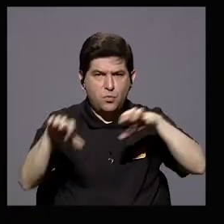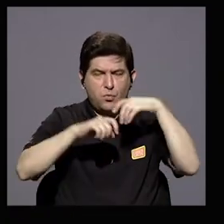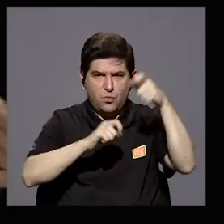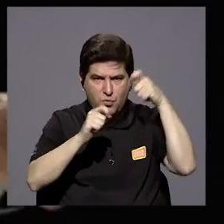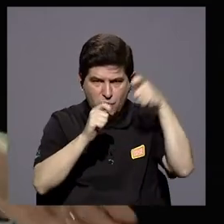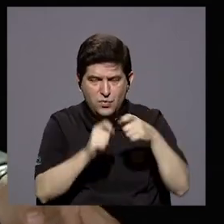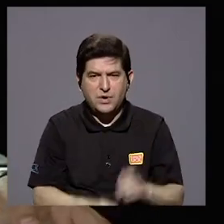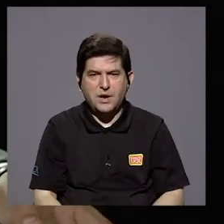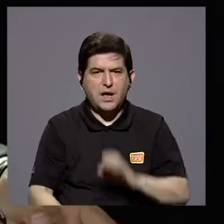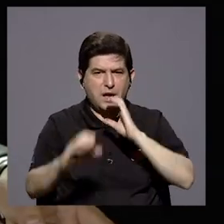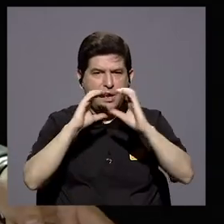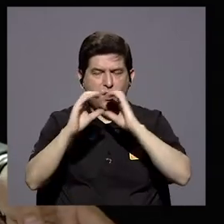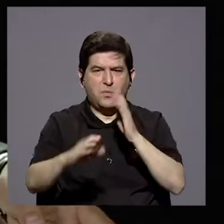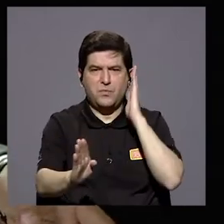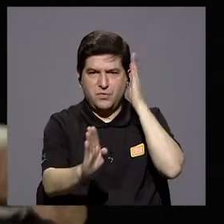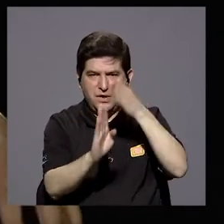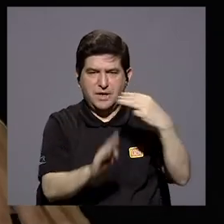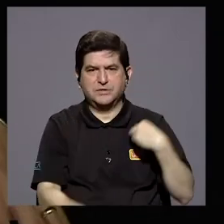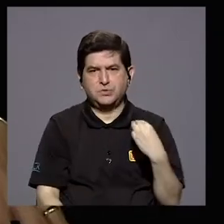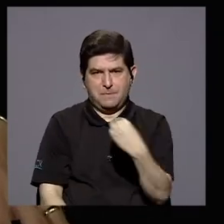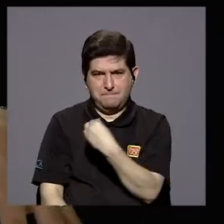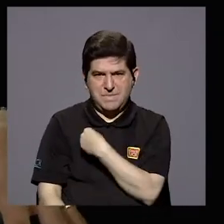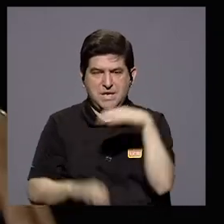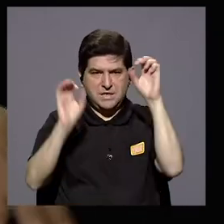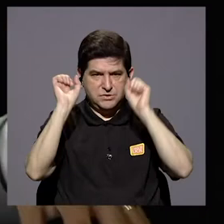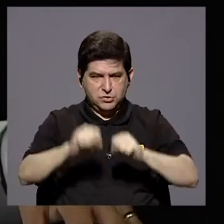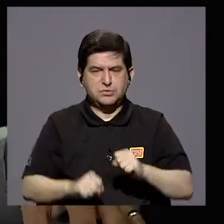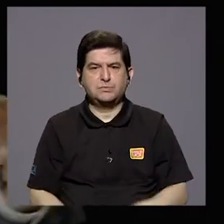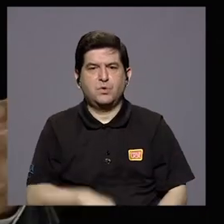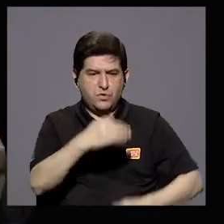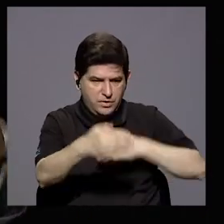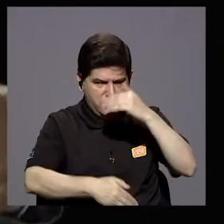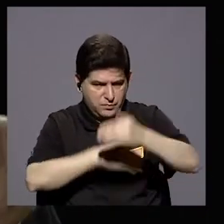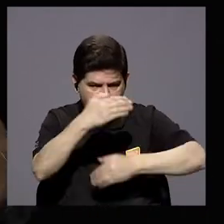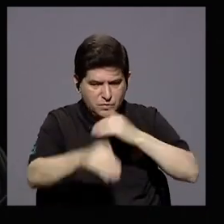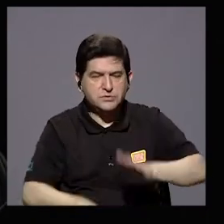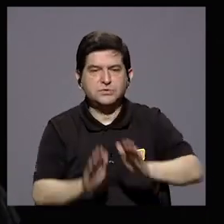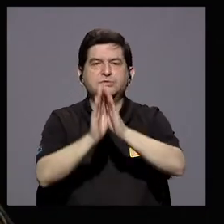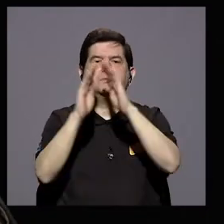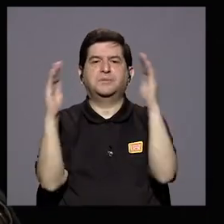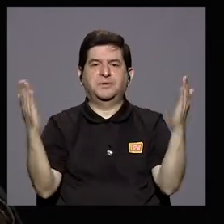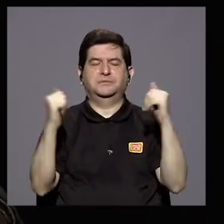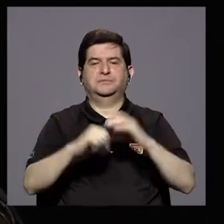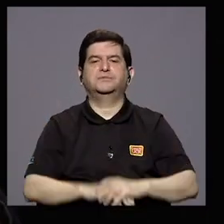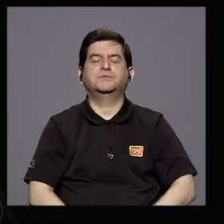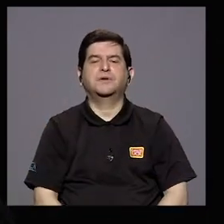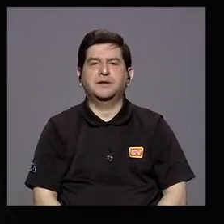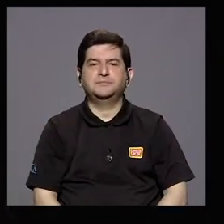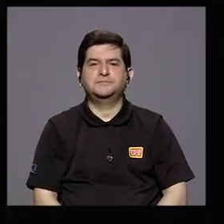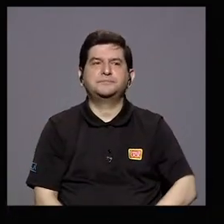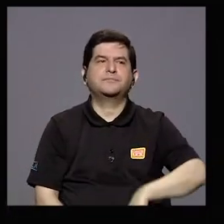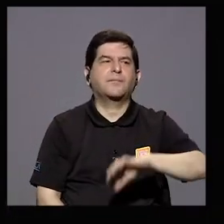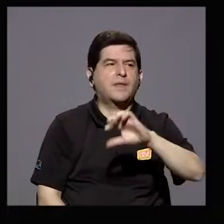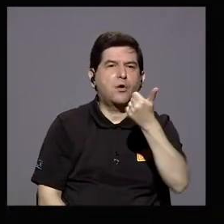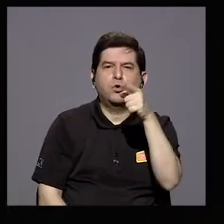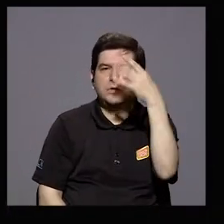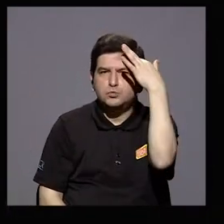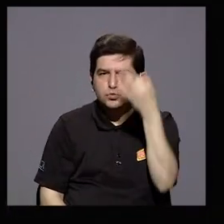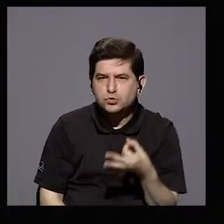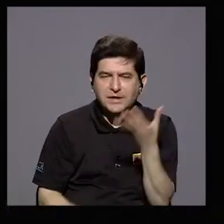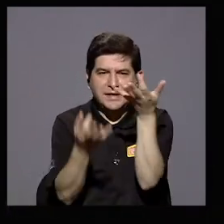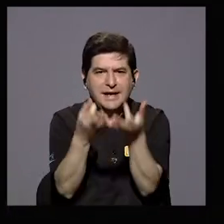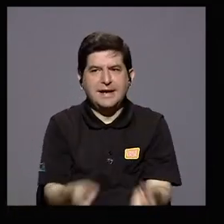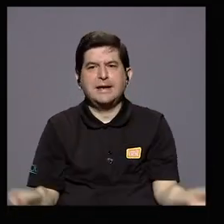concreta, esa conversación directamente con ministros para poder provocar protocolos que permitan aperturas. ¿Cuál otra cree usted que ha